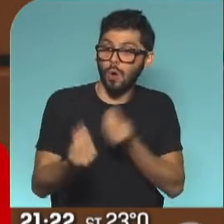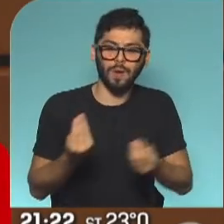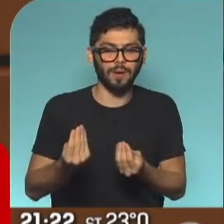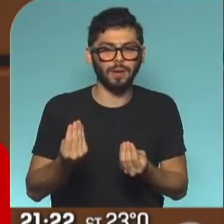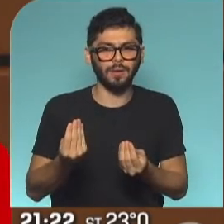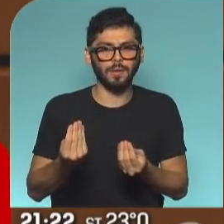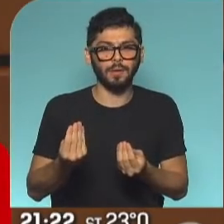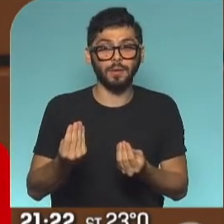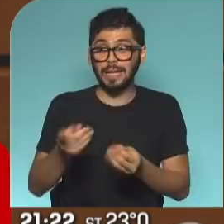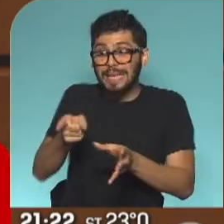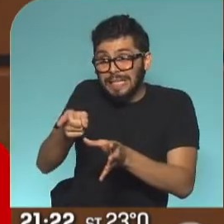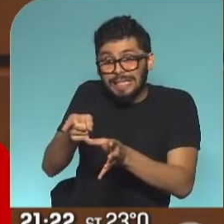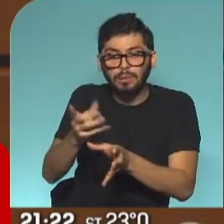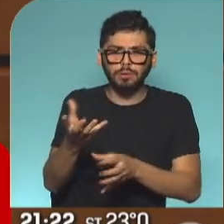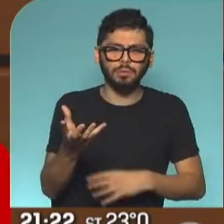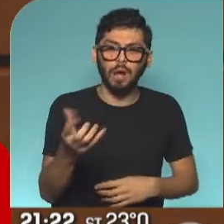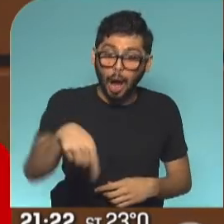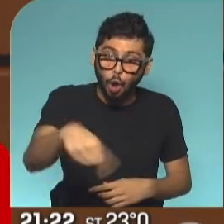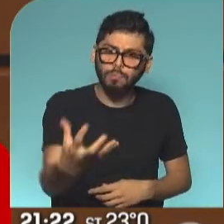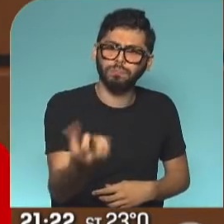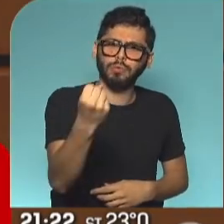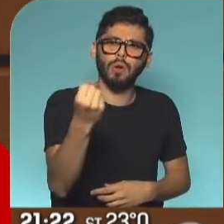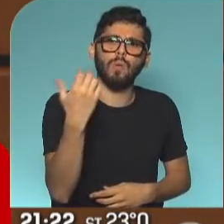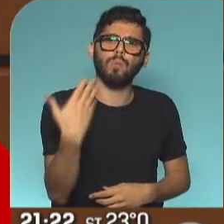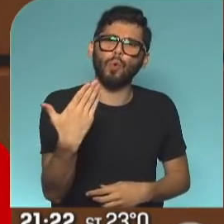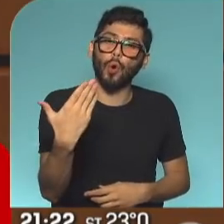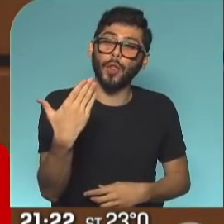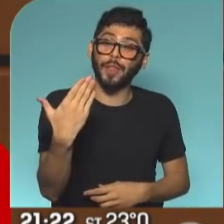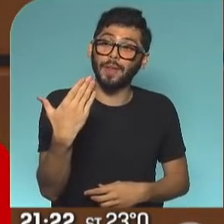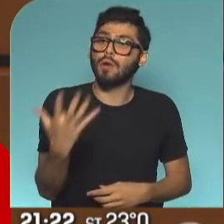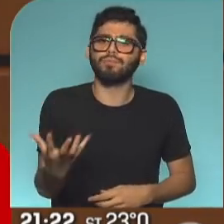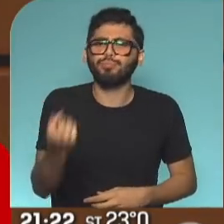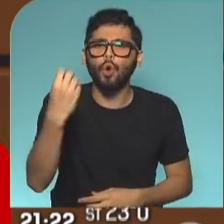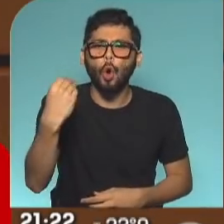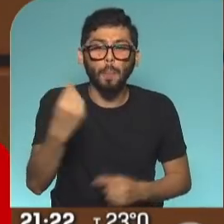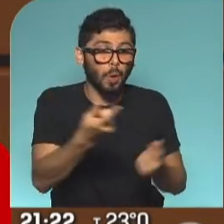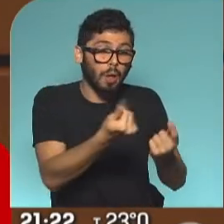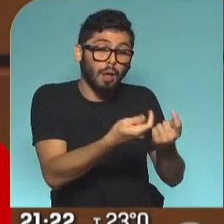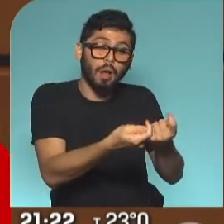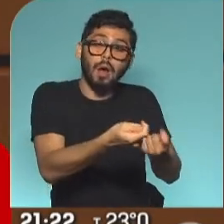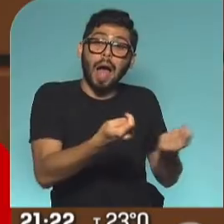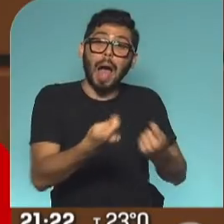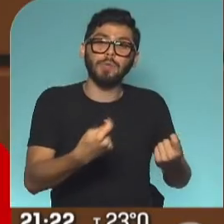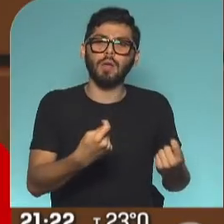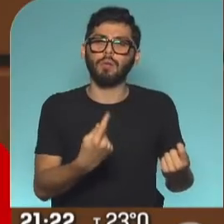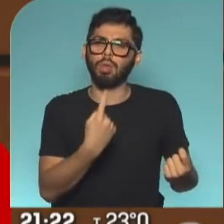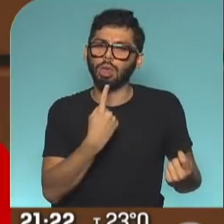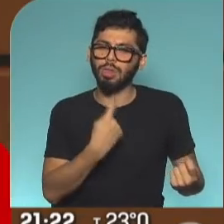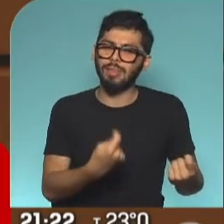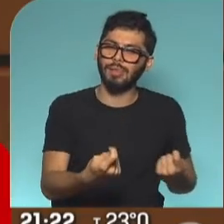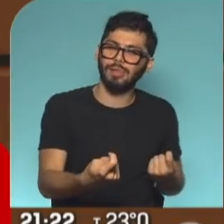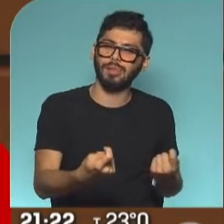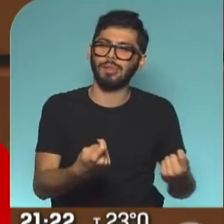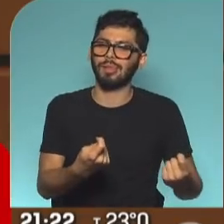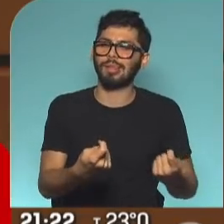todavía podemos recuperarlo, tirando por la borda ese capitalismo especulativo que medra